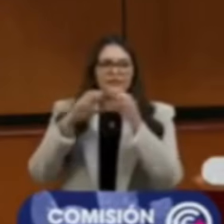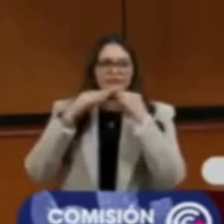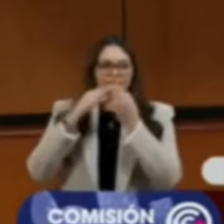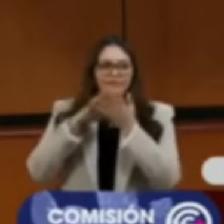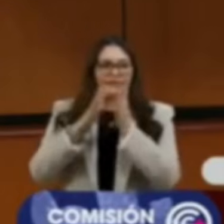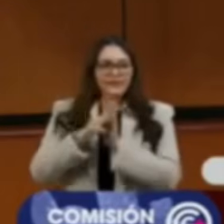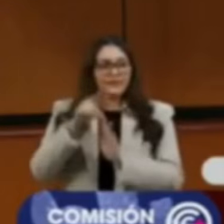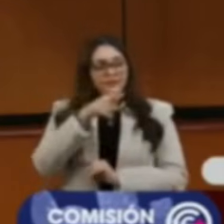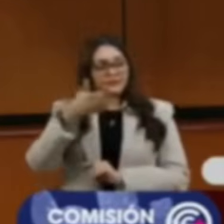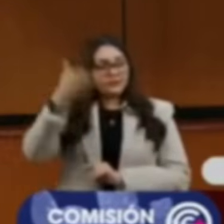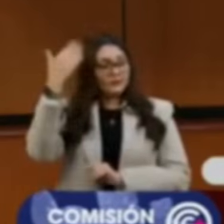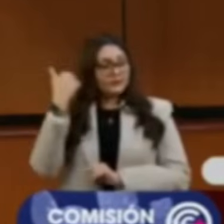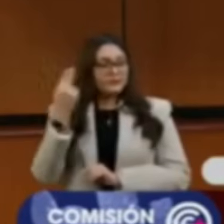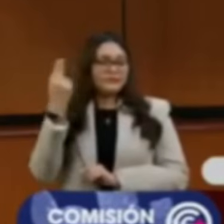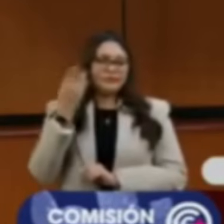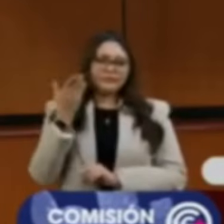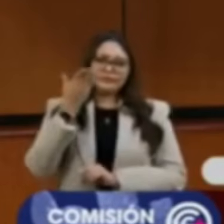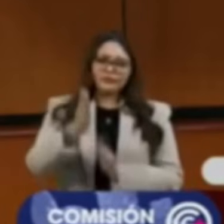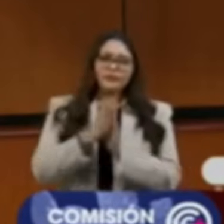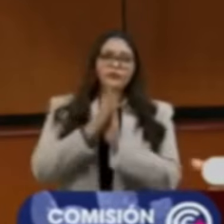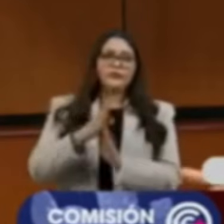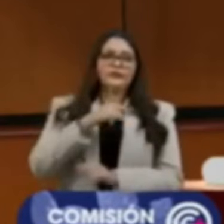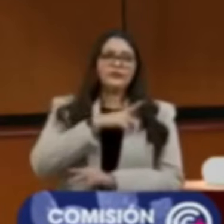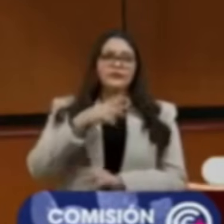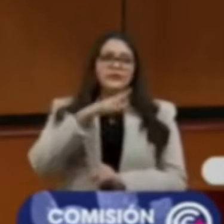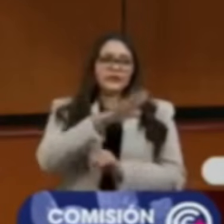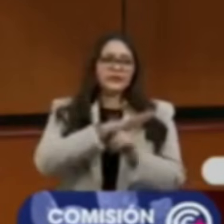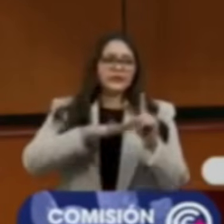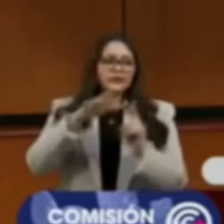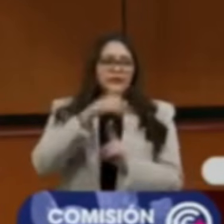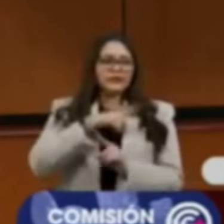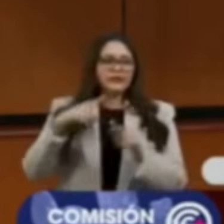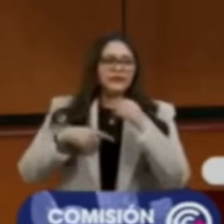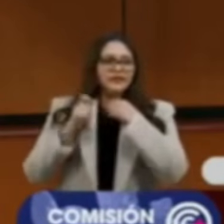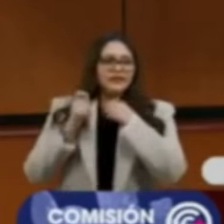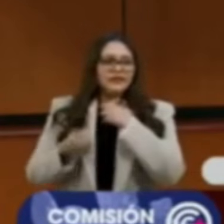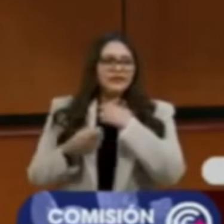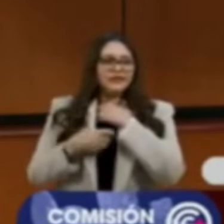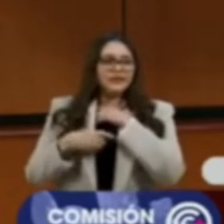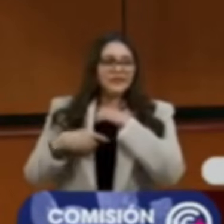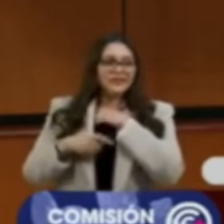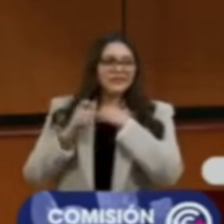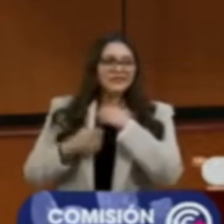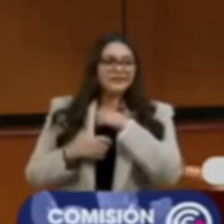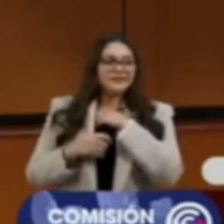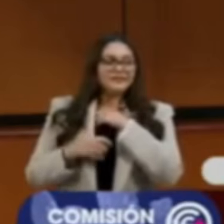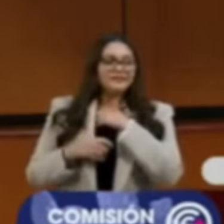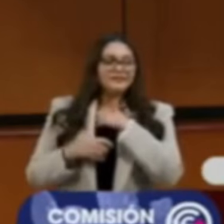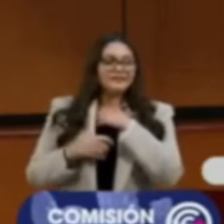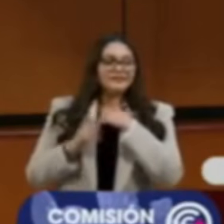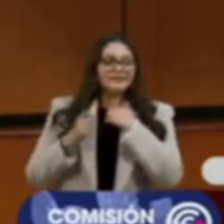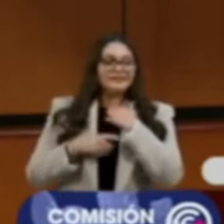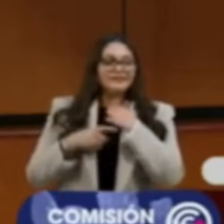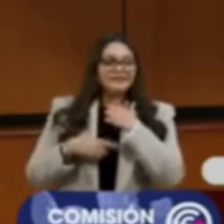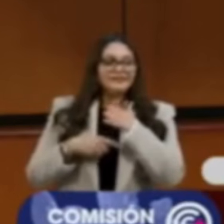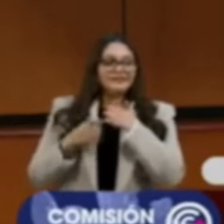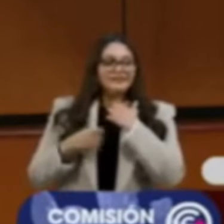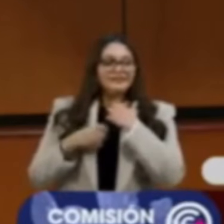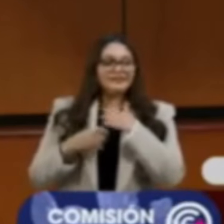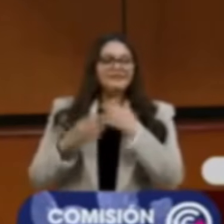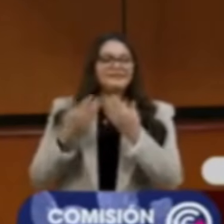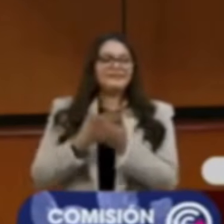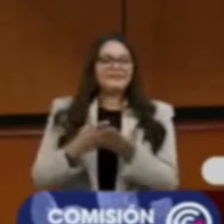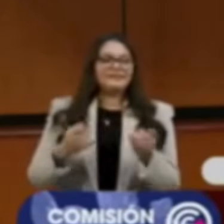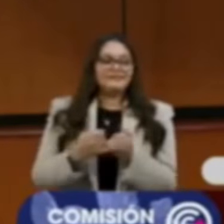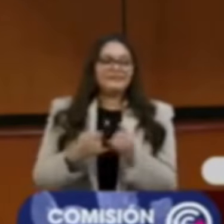ellos pedían que se mejorara todo el sistema en temas aduanales, desde la Secretaría de Energía, para evitar